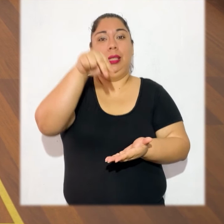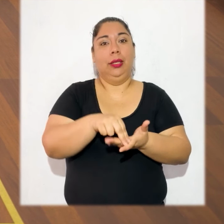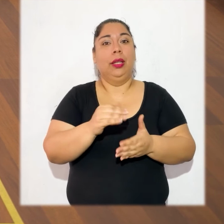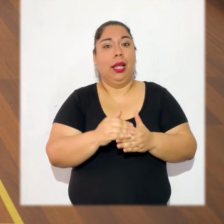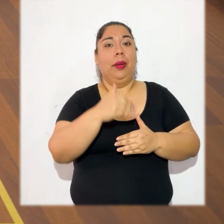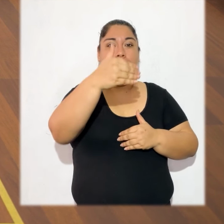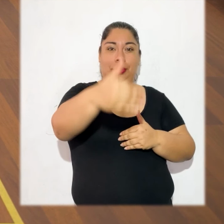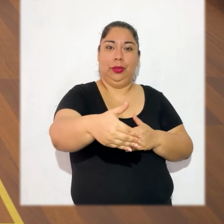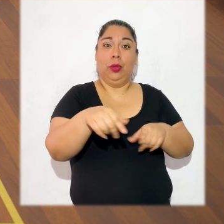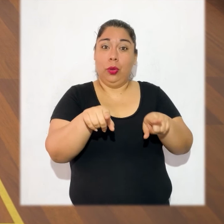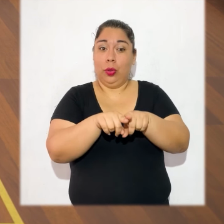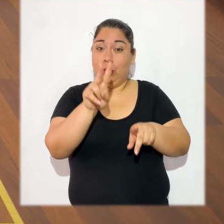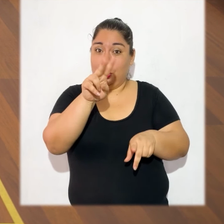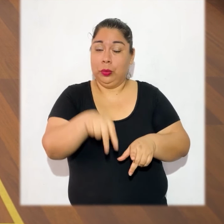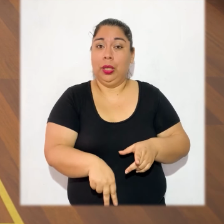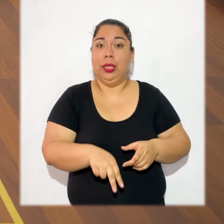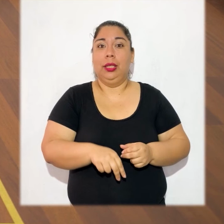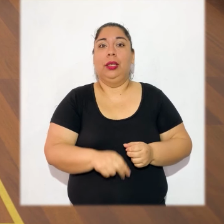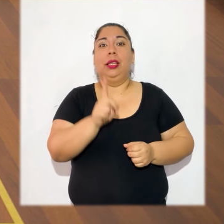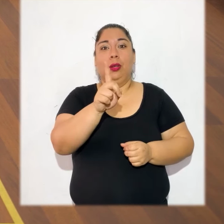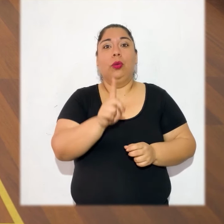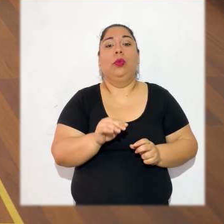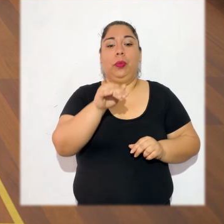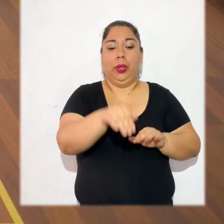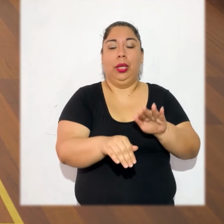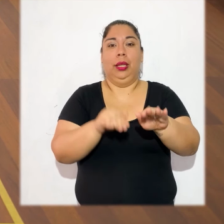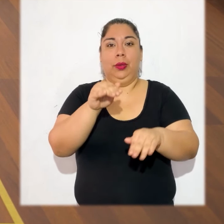de un cuadrado. Y luego vamos a avanzar también de manera lateral.